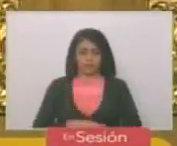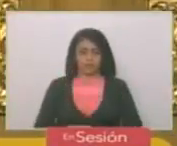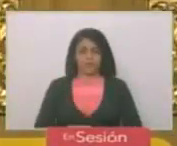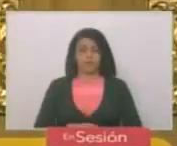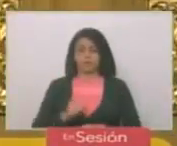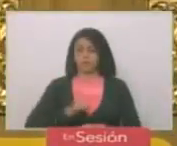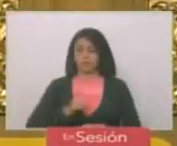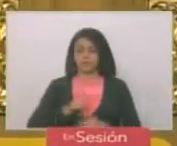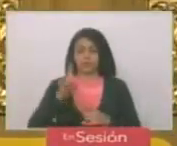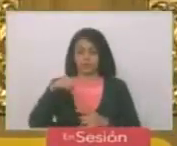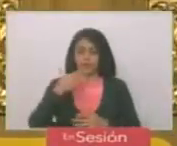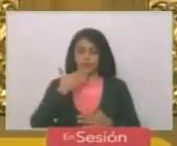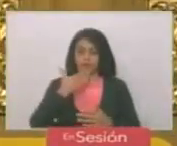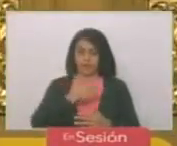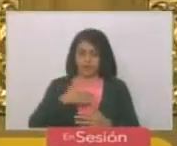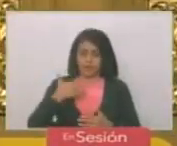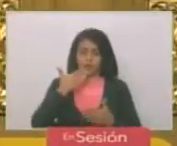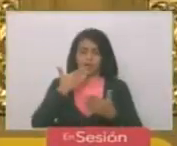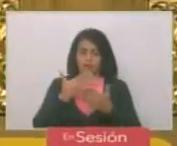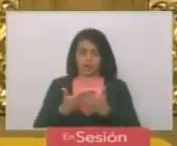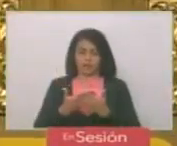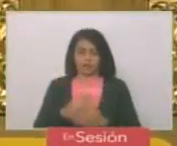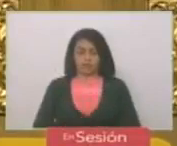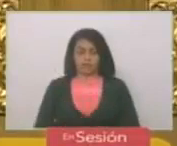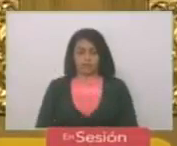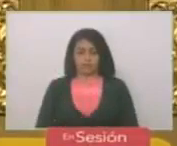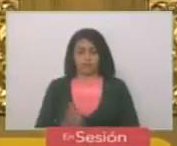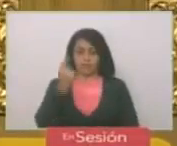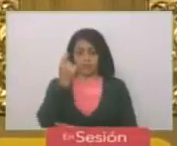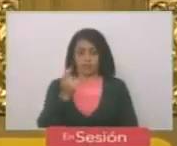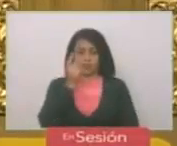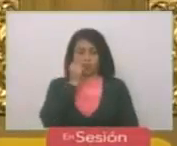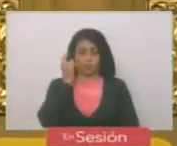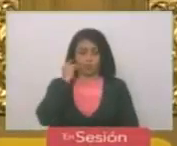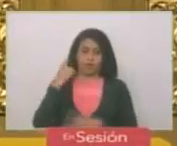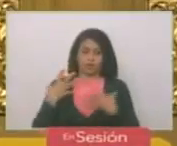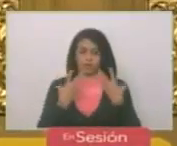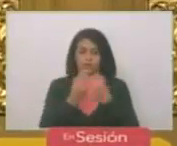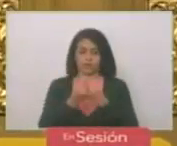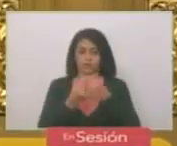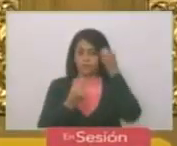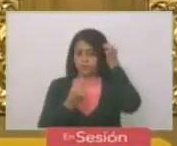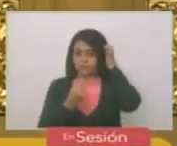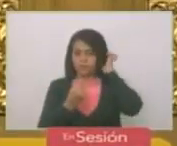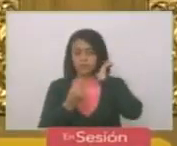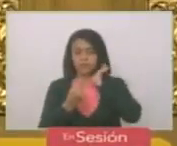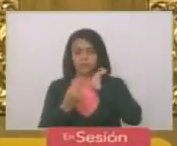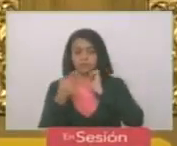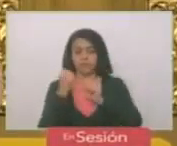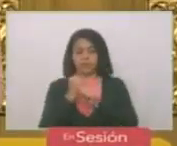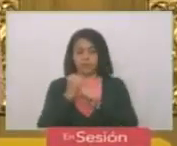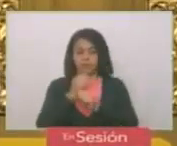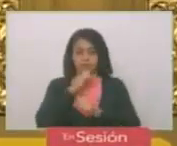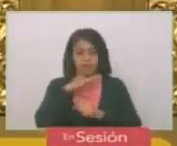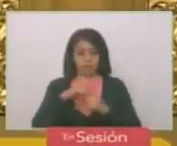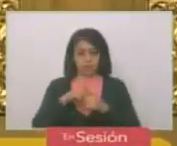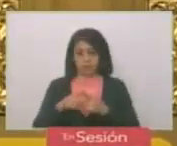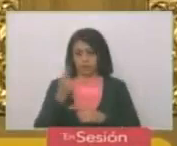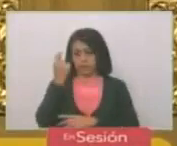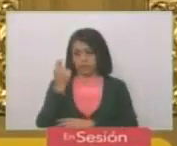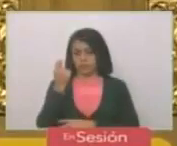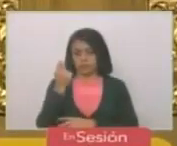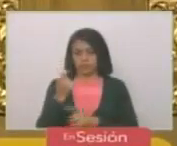cual quiero también agradecer a diputados que me acompañaron en esta tarea histórica, como el